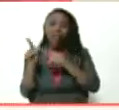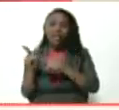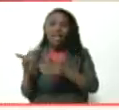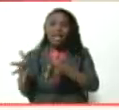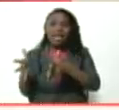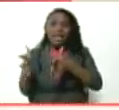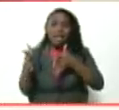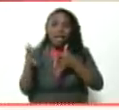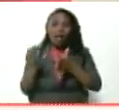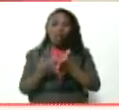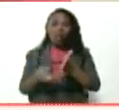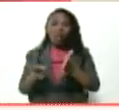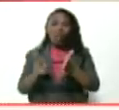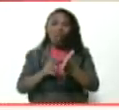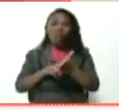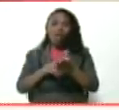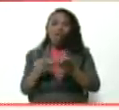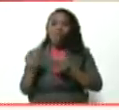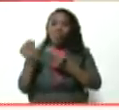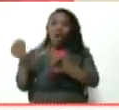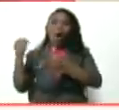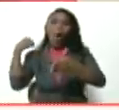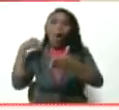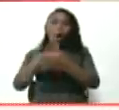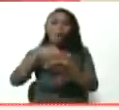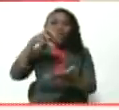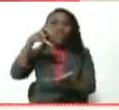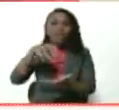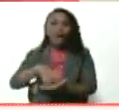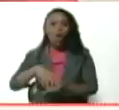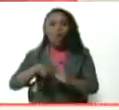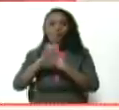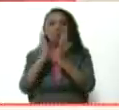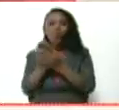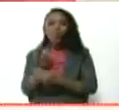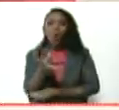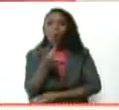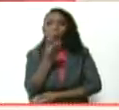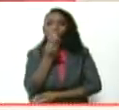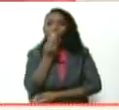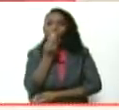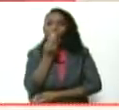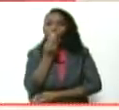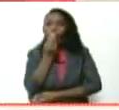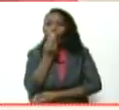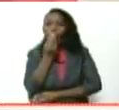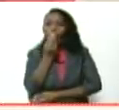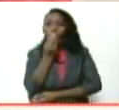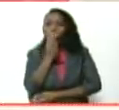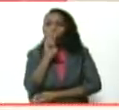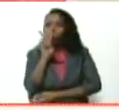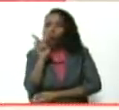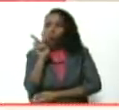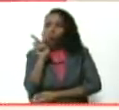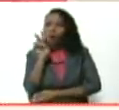la reelección, le da un golpe de Estado y el mundo en silencio. Se